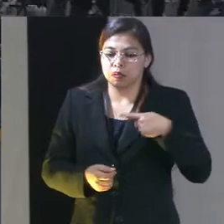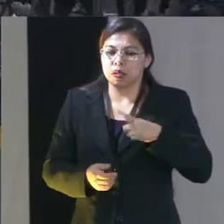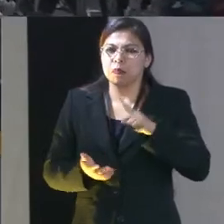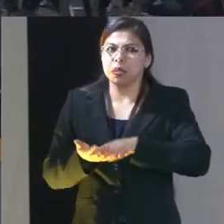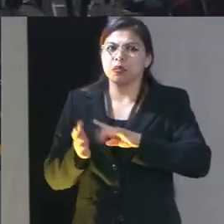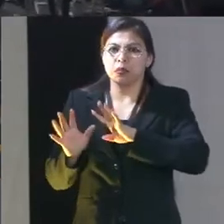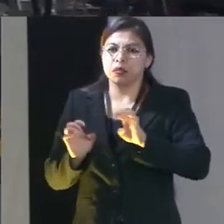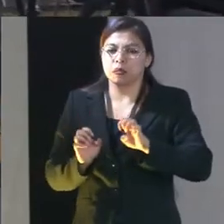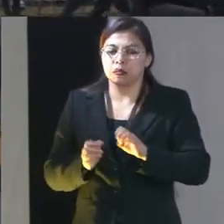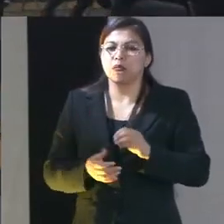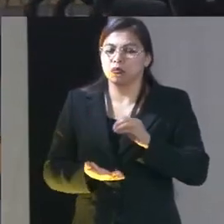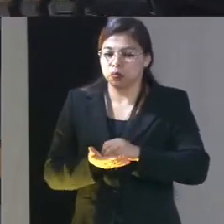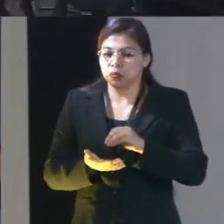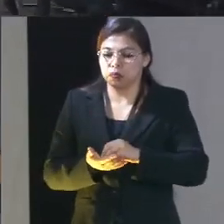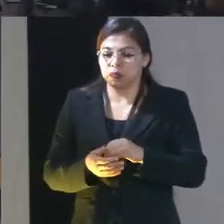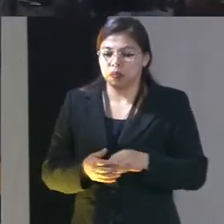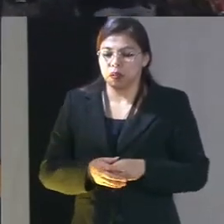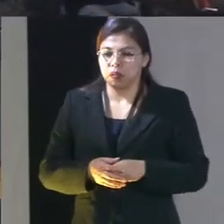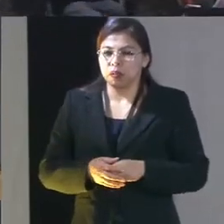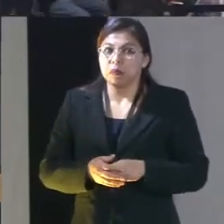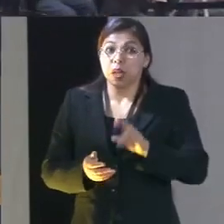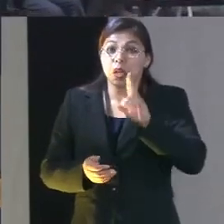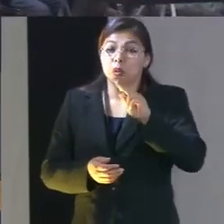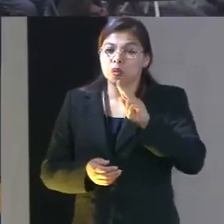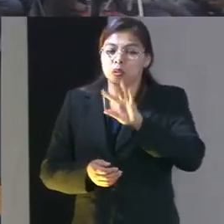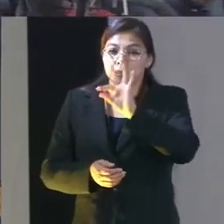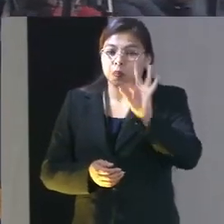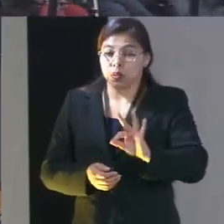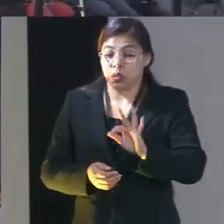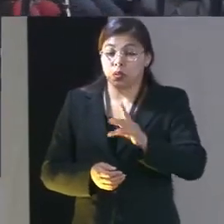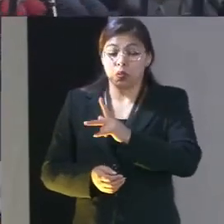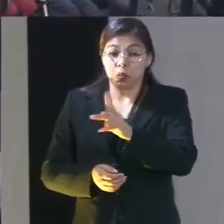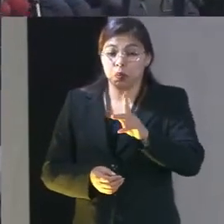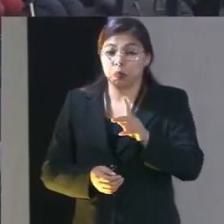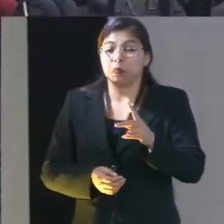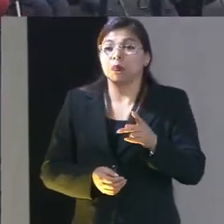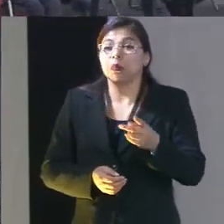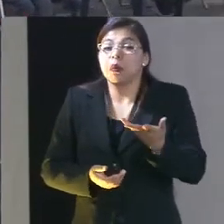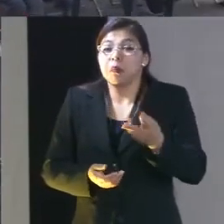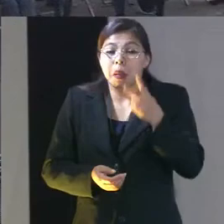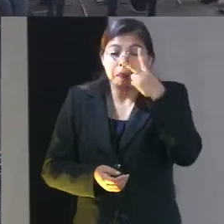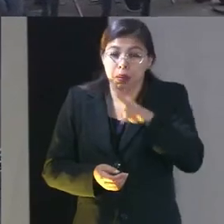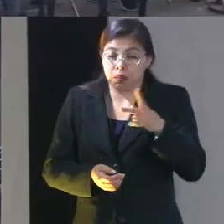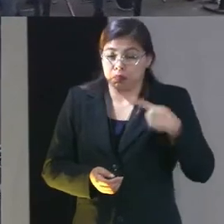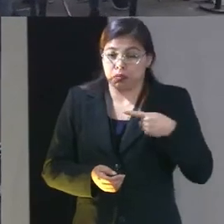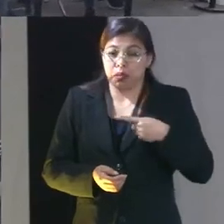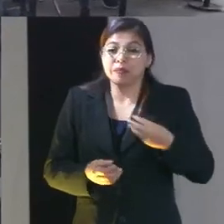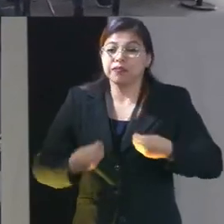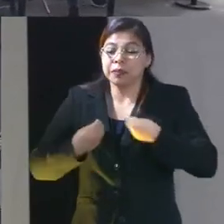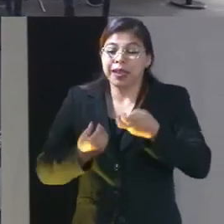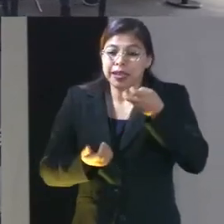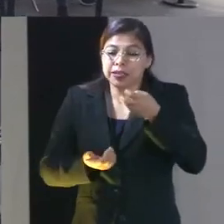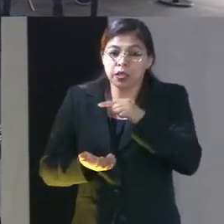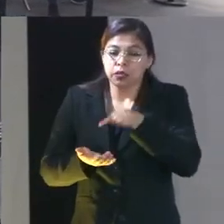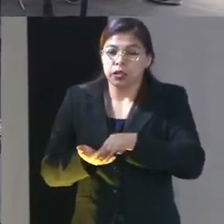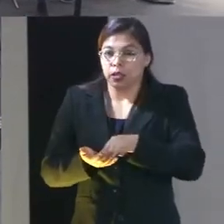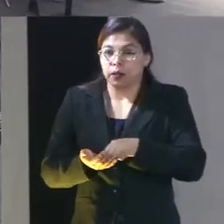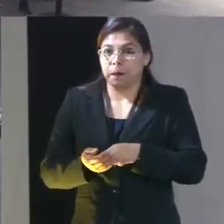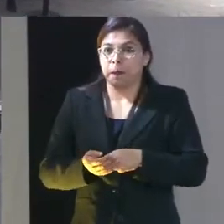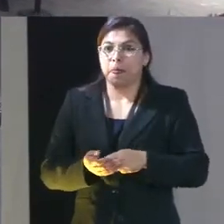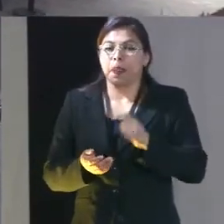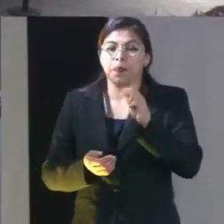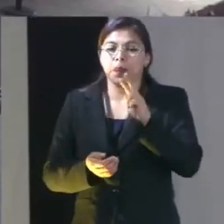en 1900, el 80% de la población mexicana vive en esa zona. ¿Sí?